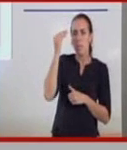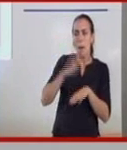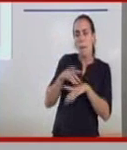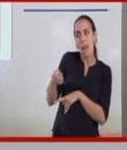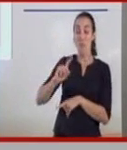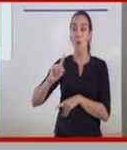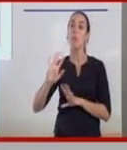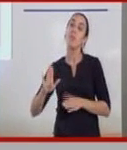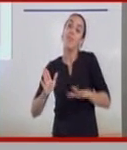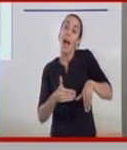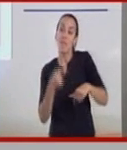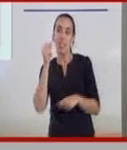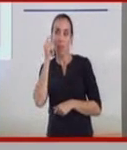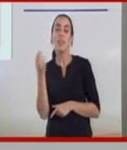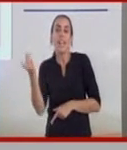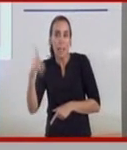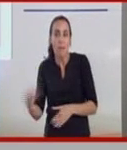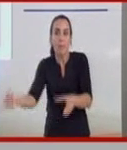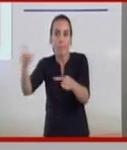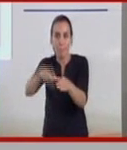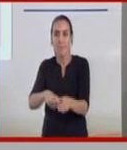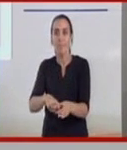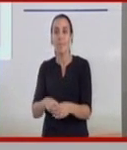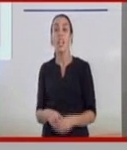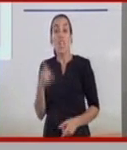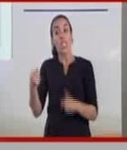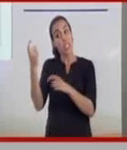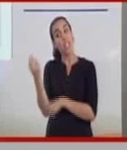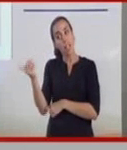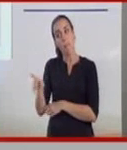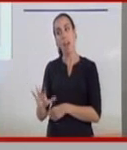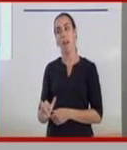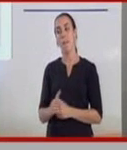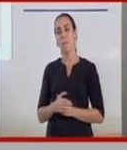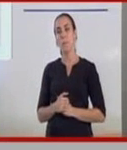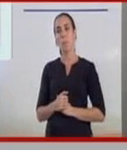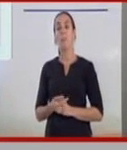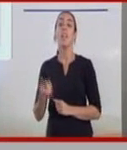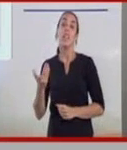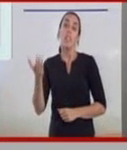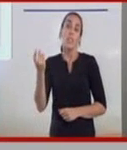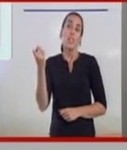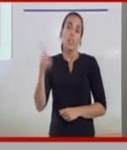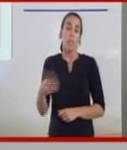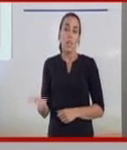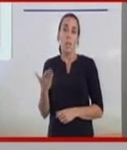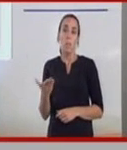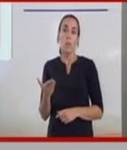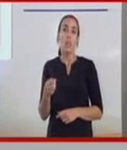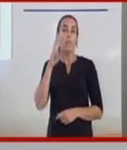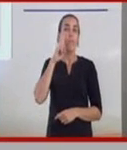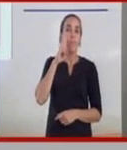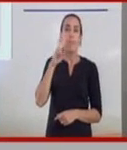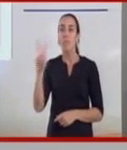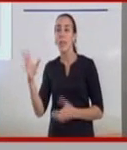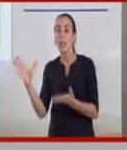que ese producto pudiese cubrir una necesidad. Y lógicamente pues contemplar las diferentes variedades en el nivel